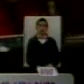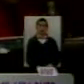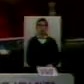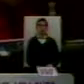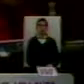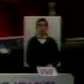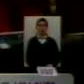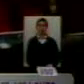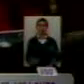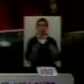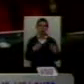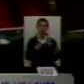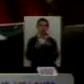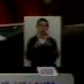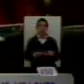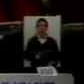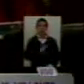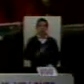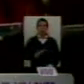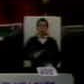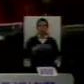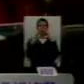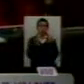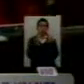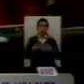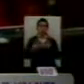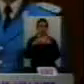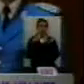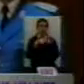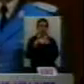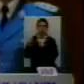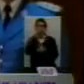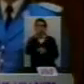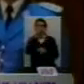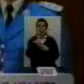Tomo la palabra nuestro presidente de la Confederación de Empresarios Privados de Bolivia.